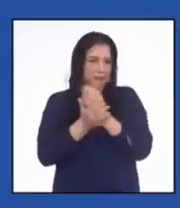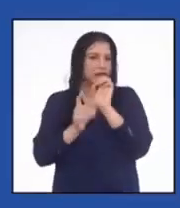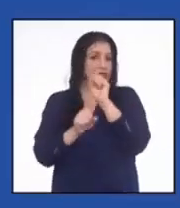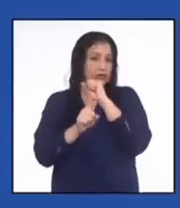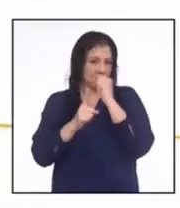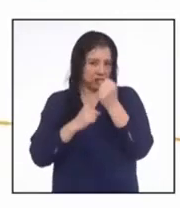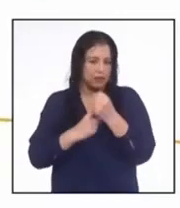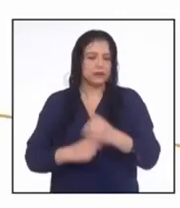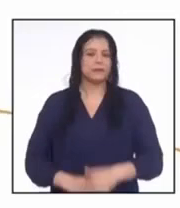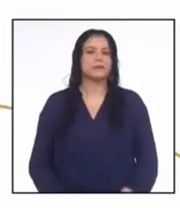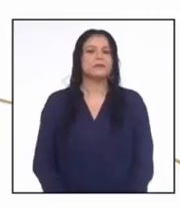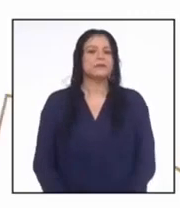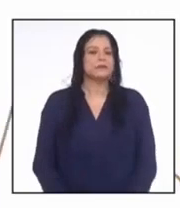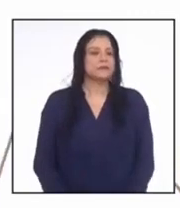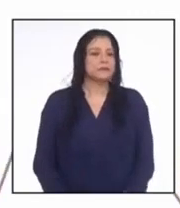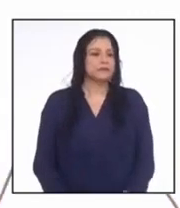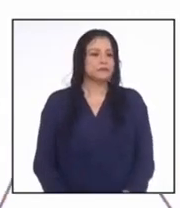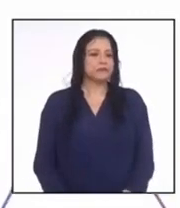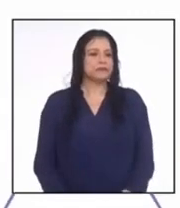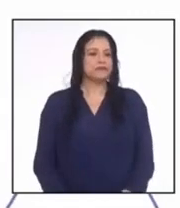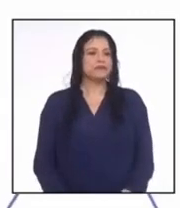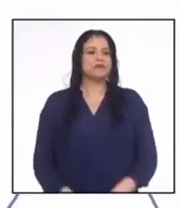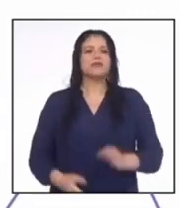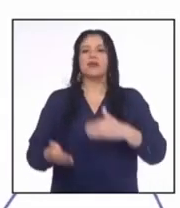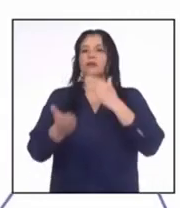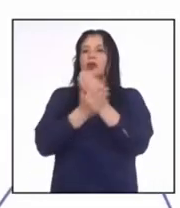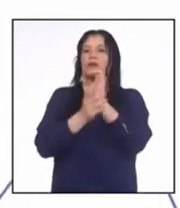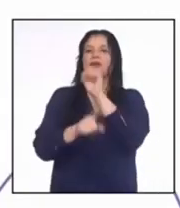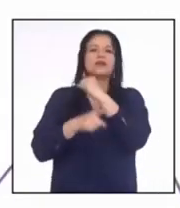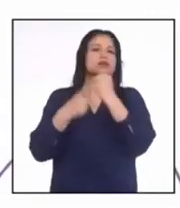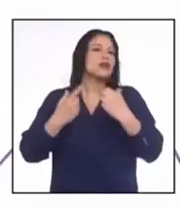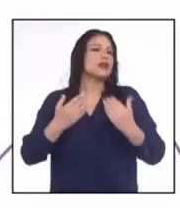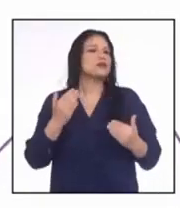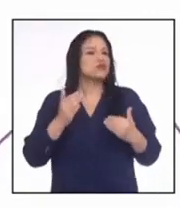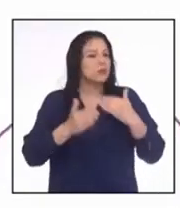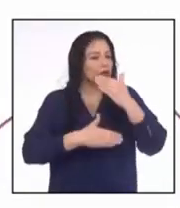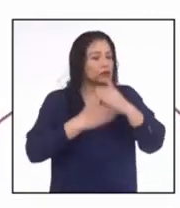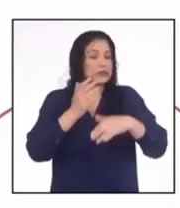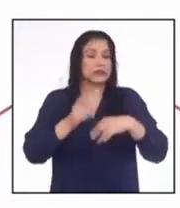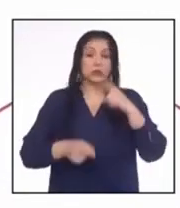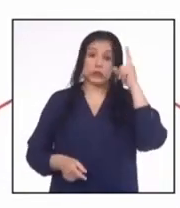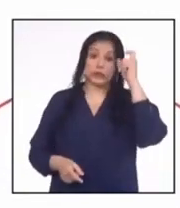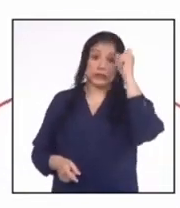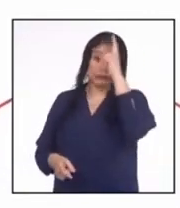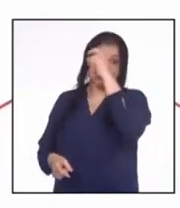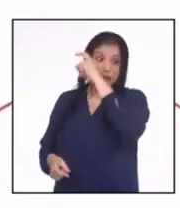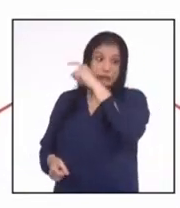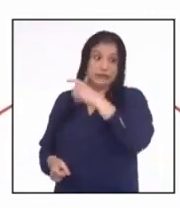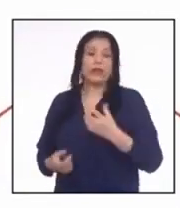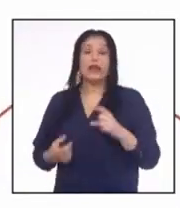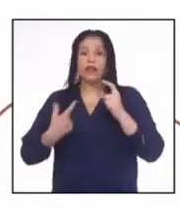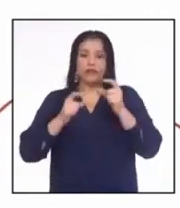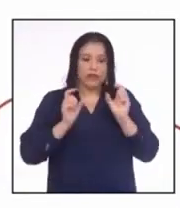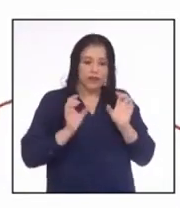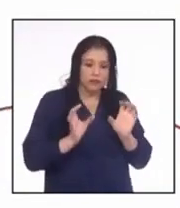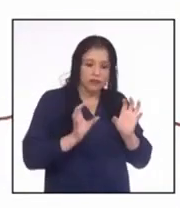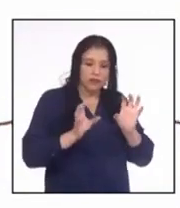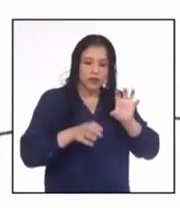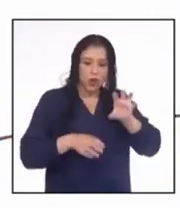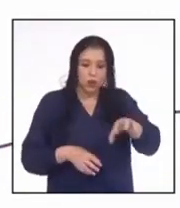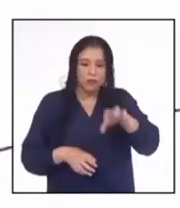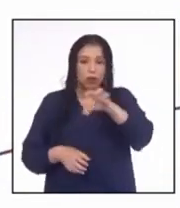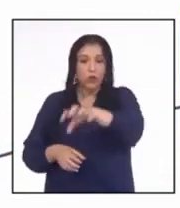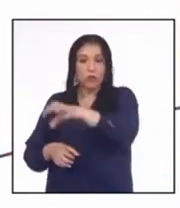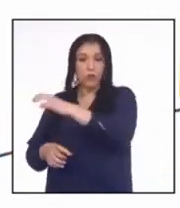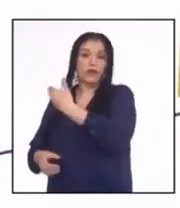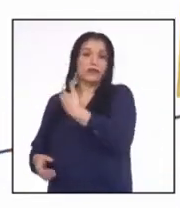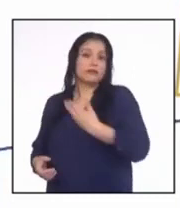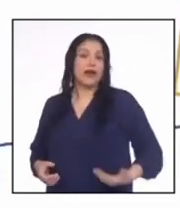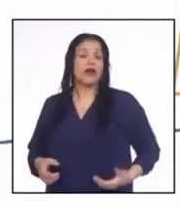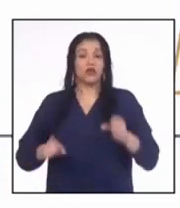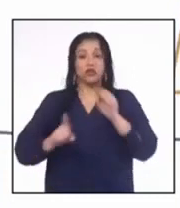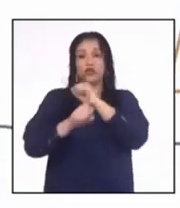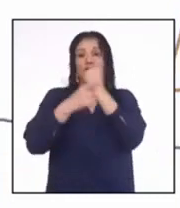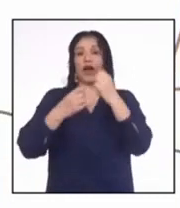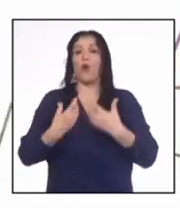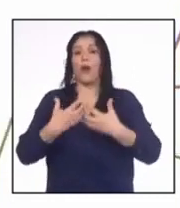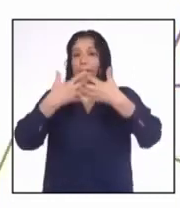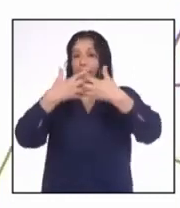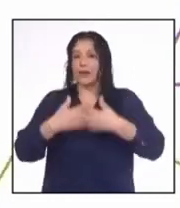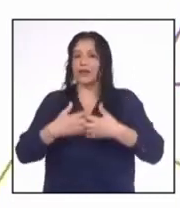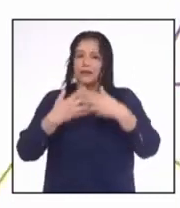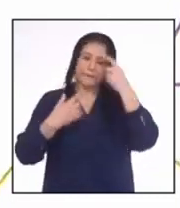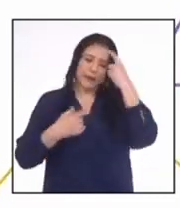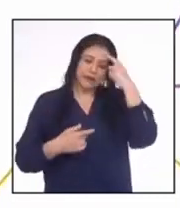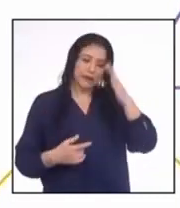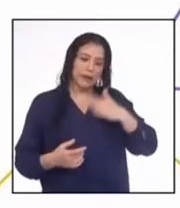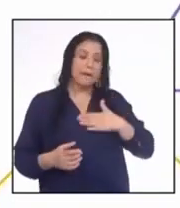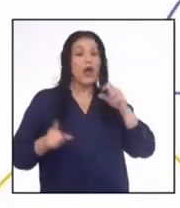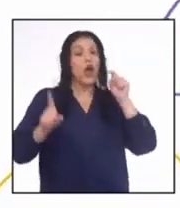sociales. Un conflicto social es un proceso complejo en el que sectores de la sociedad, el Estado o las empresas perciben